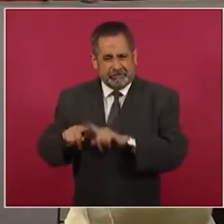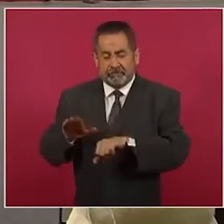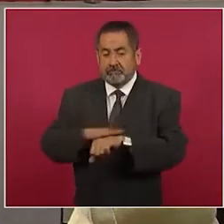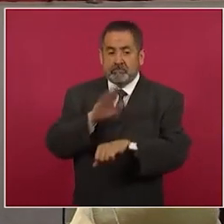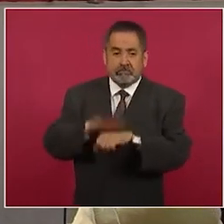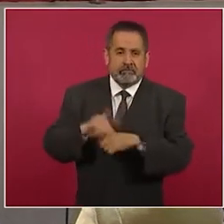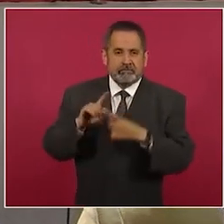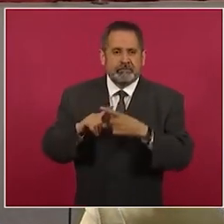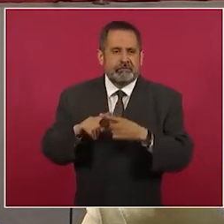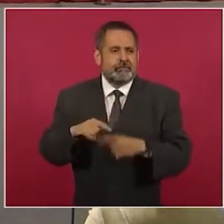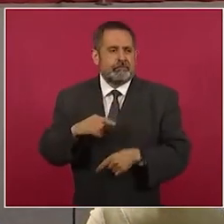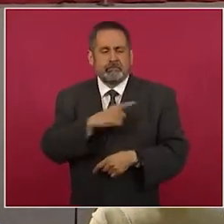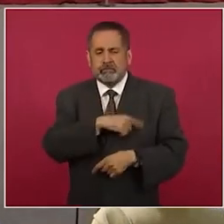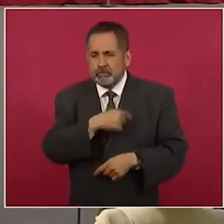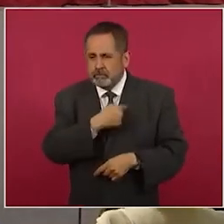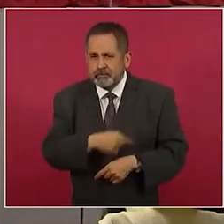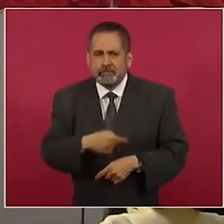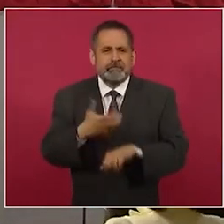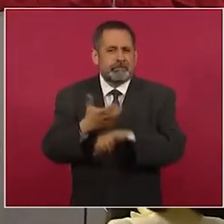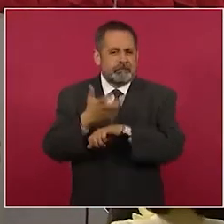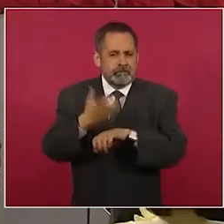Suiza, Estados Unidos, Brasil,